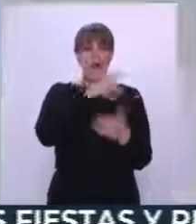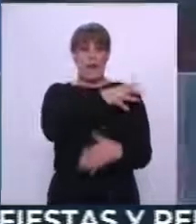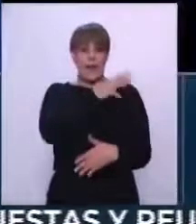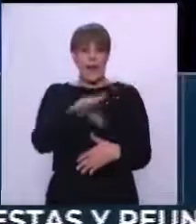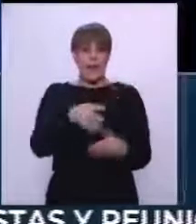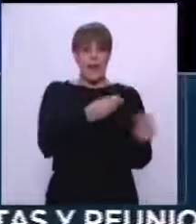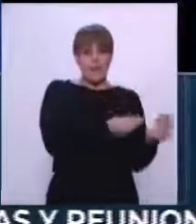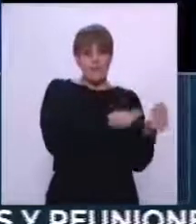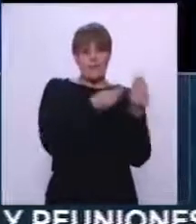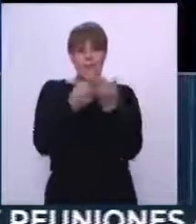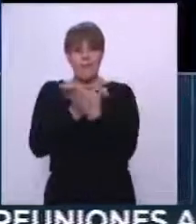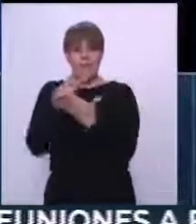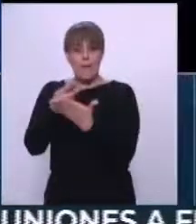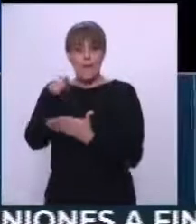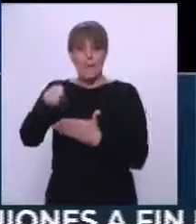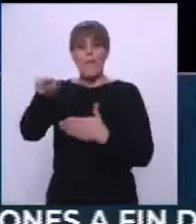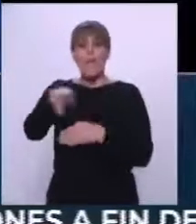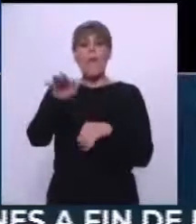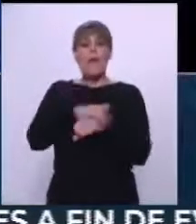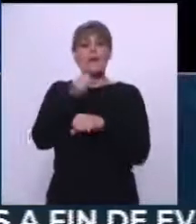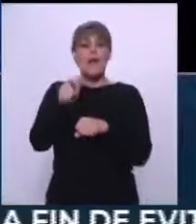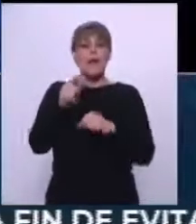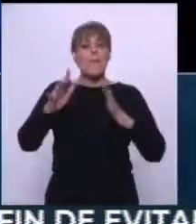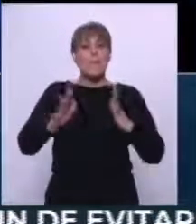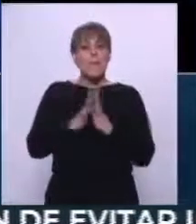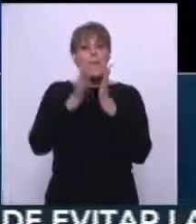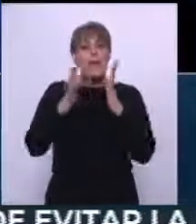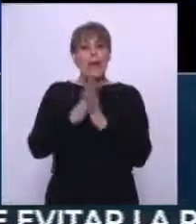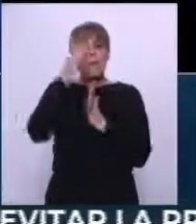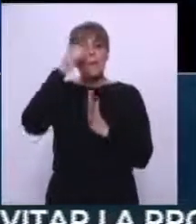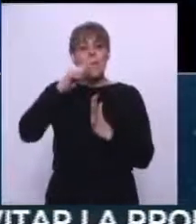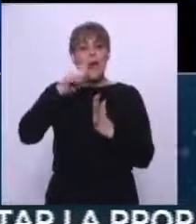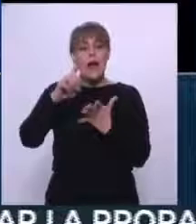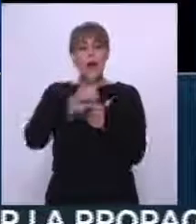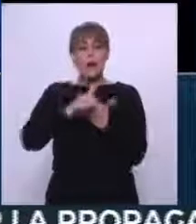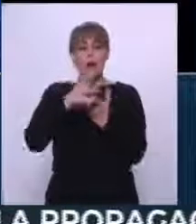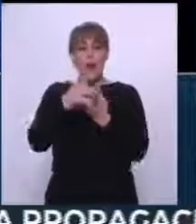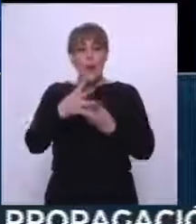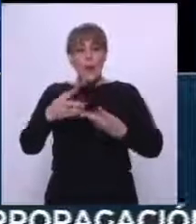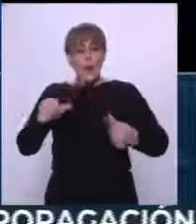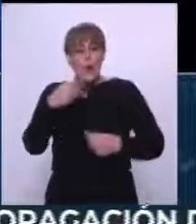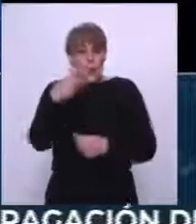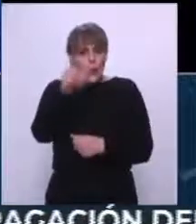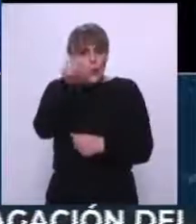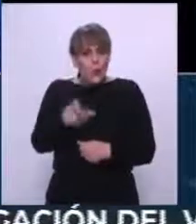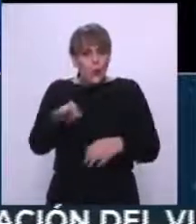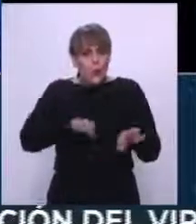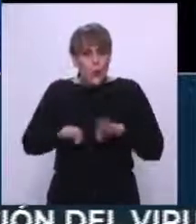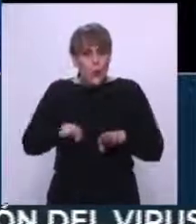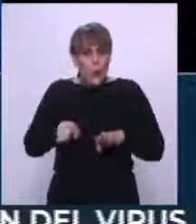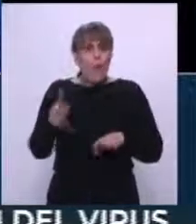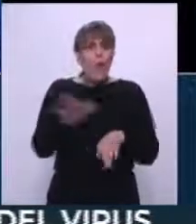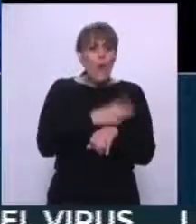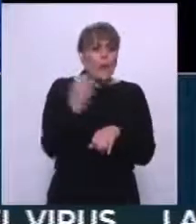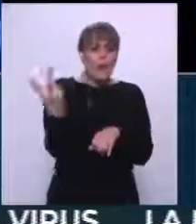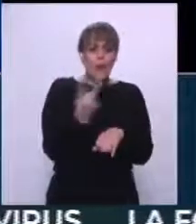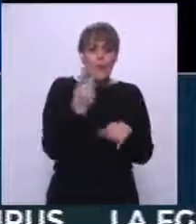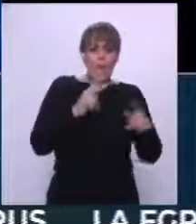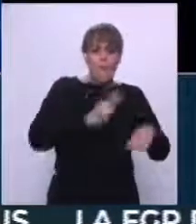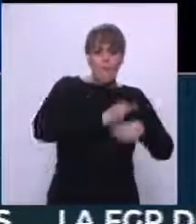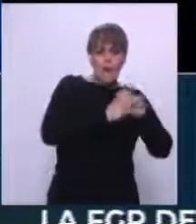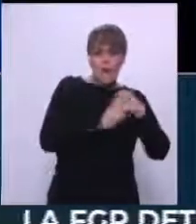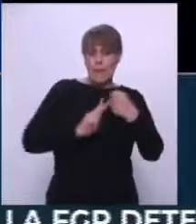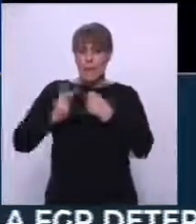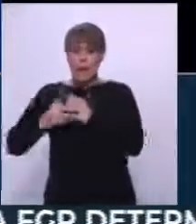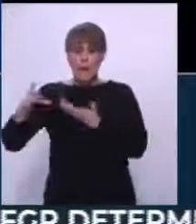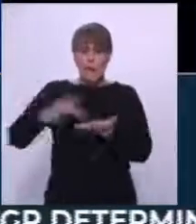su participación en la lucha contra las drogas, la guerra contra las drogas, en la cooperación bilateral. Entonces, realmente todo